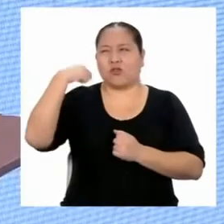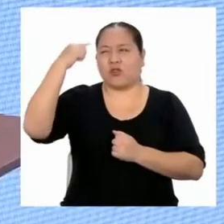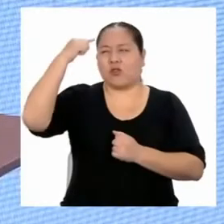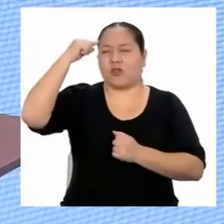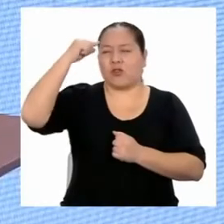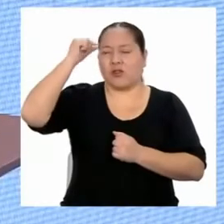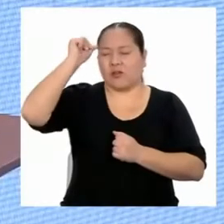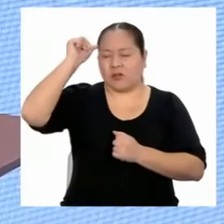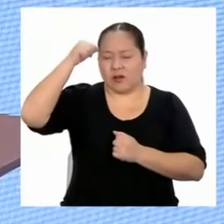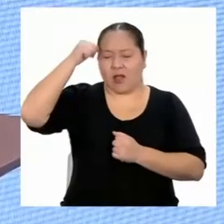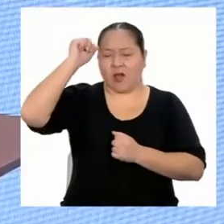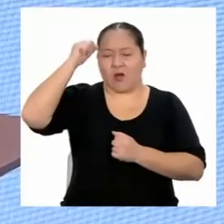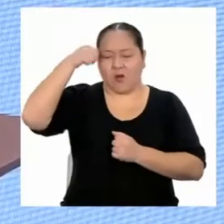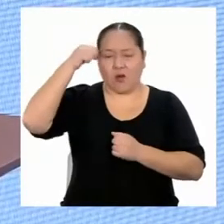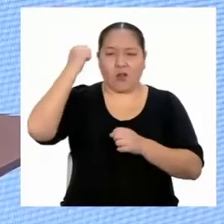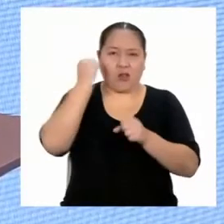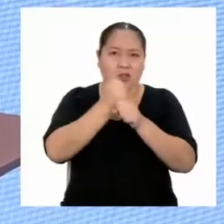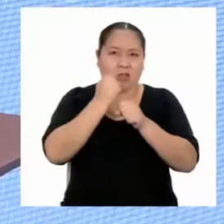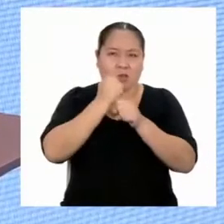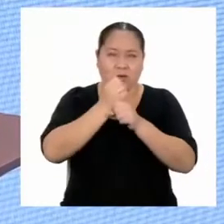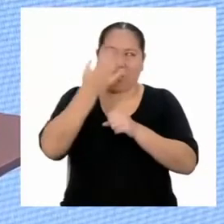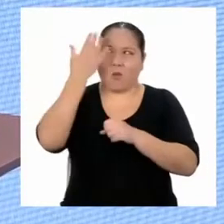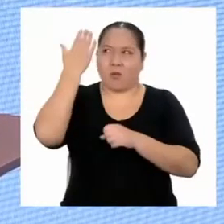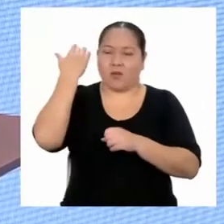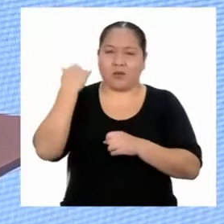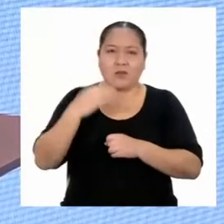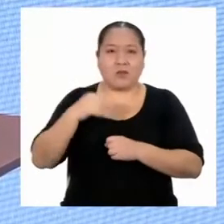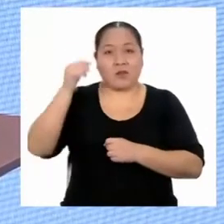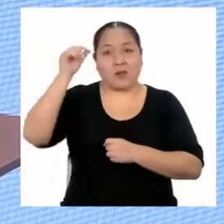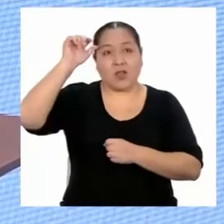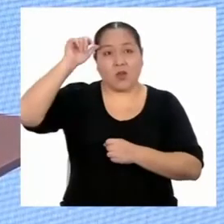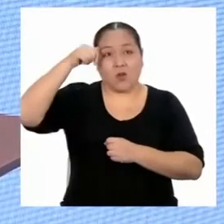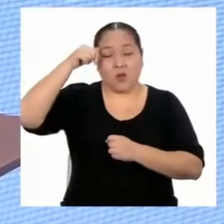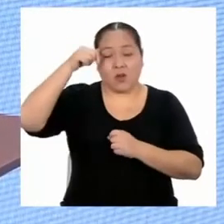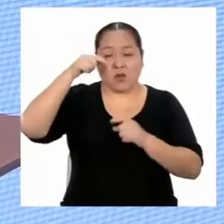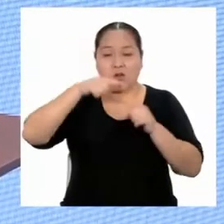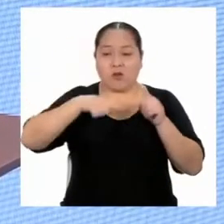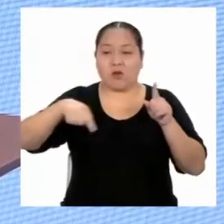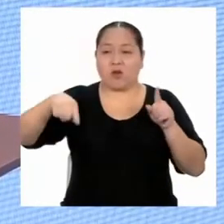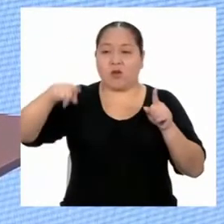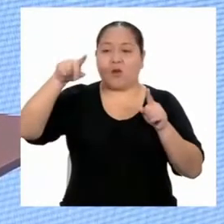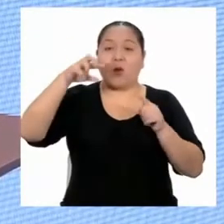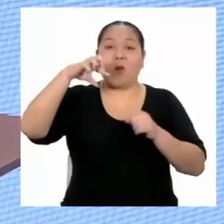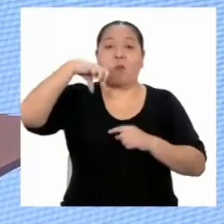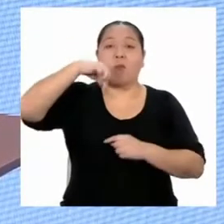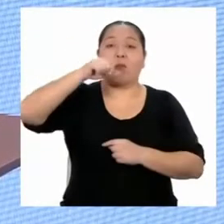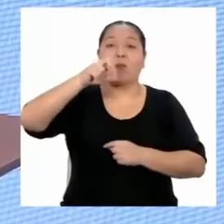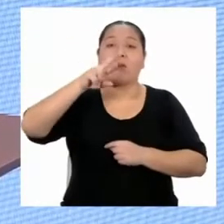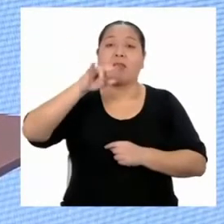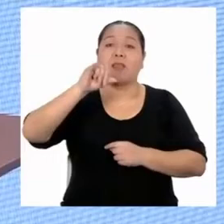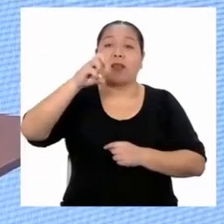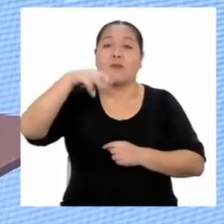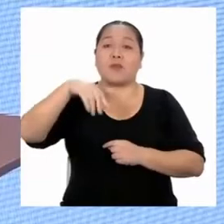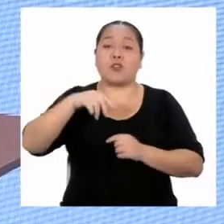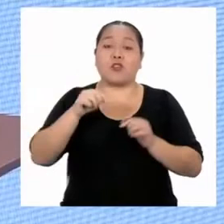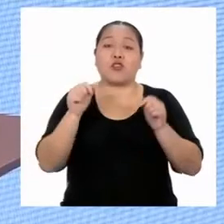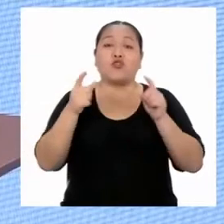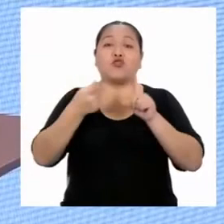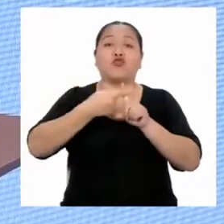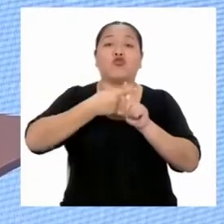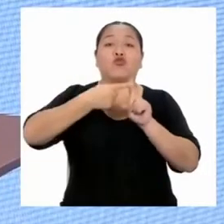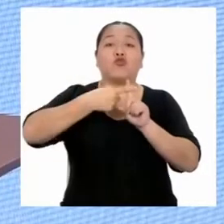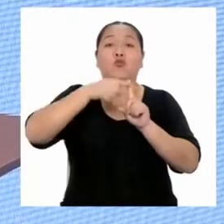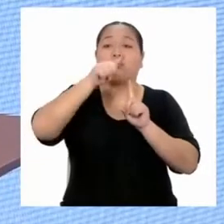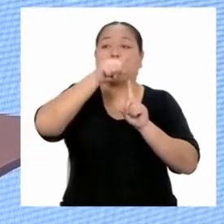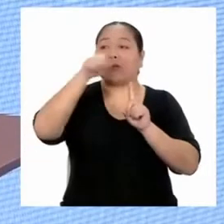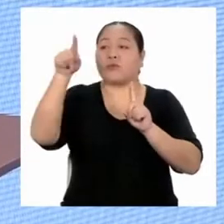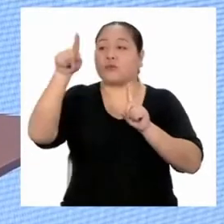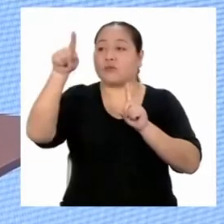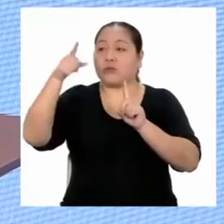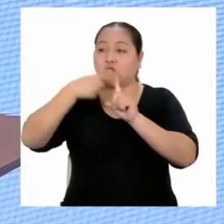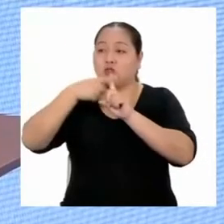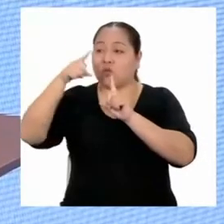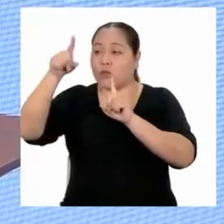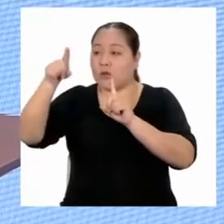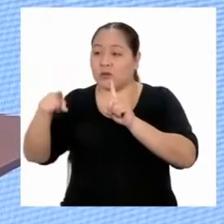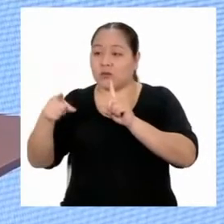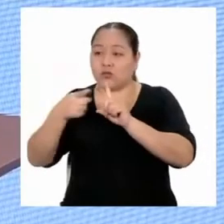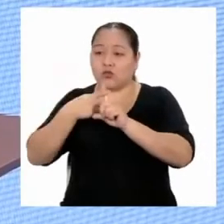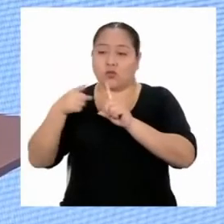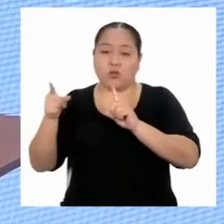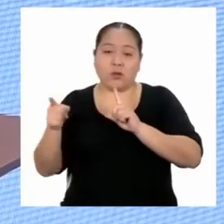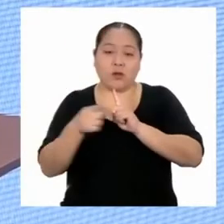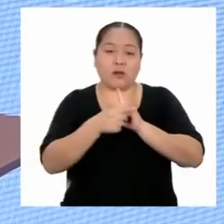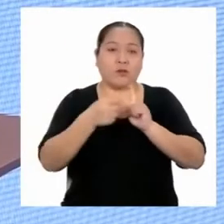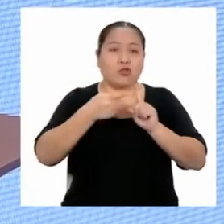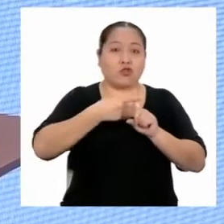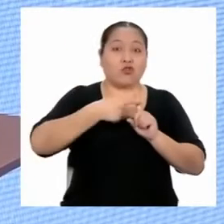lo que trabajamos en los últimos programas. Recuerdo que el perímetro es la suma de las longitudes del contorno de una figura geométrica. Y